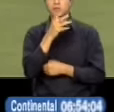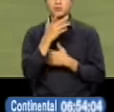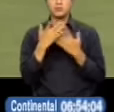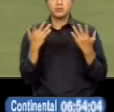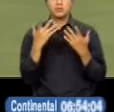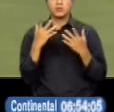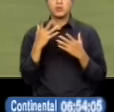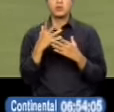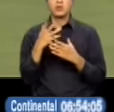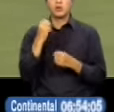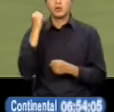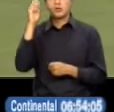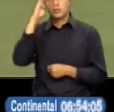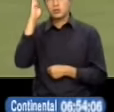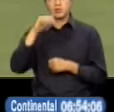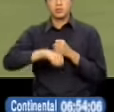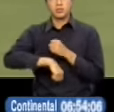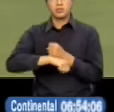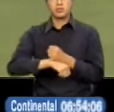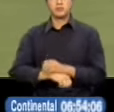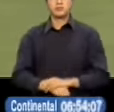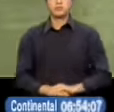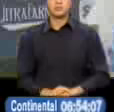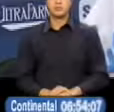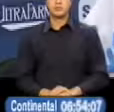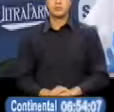los de la confederación brasileña de fútbol